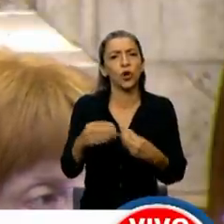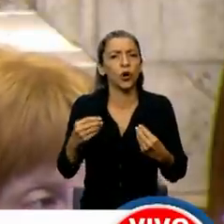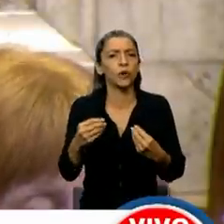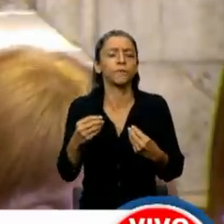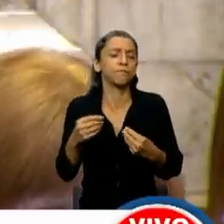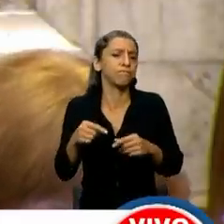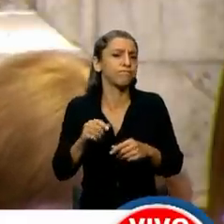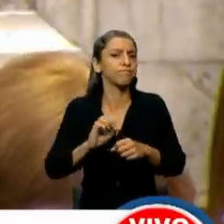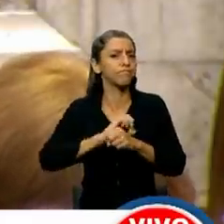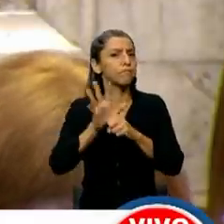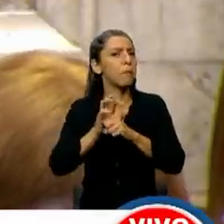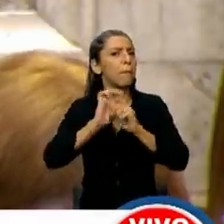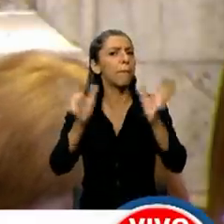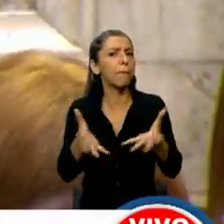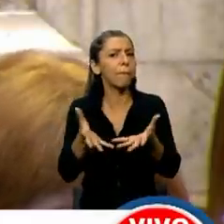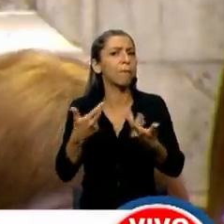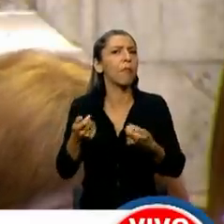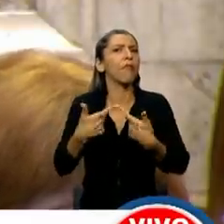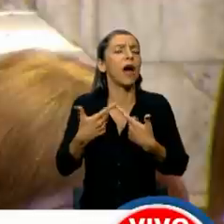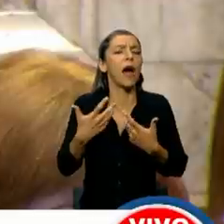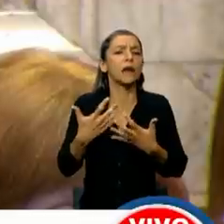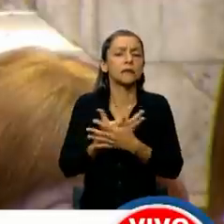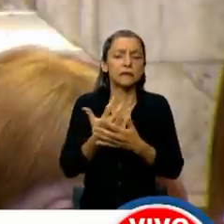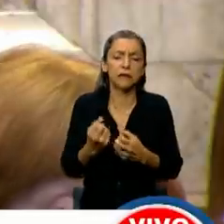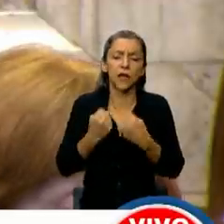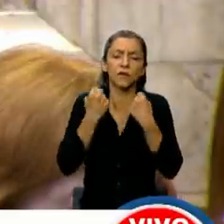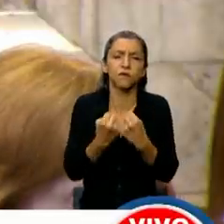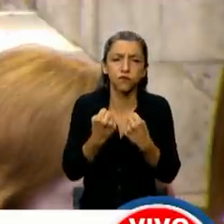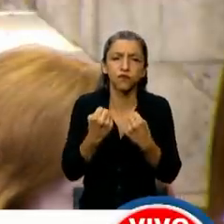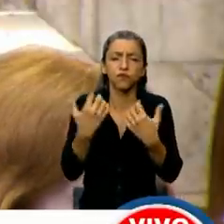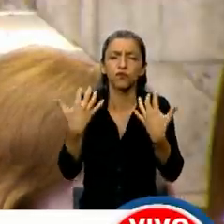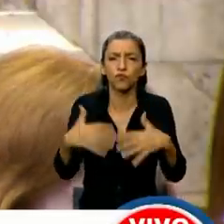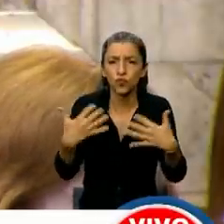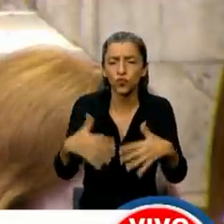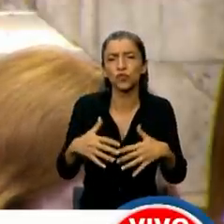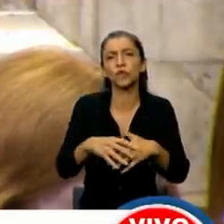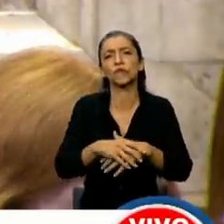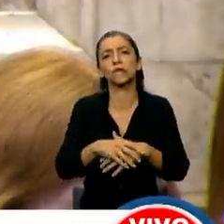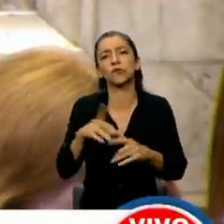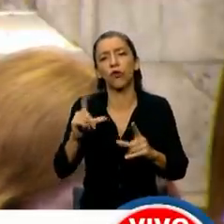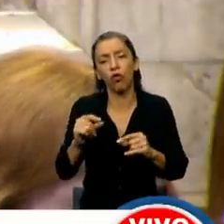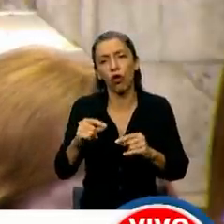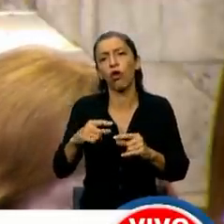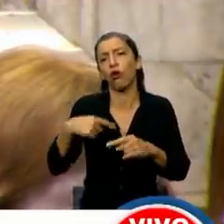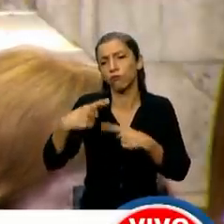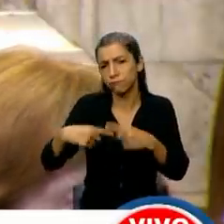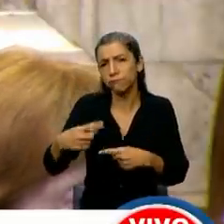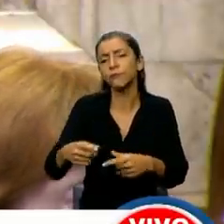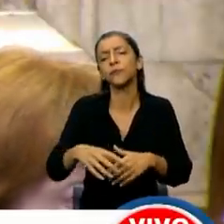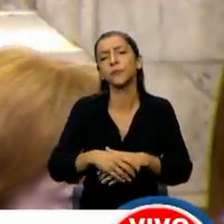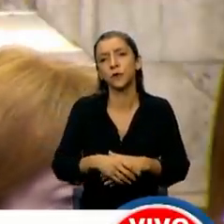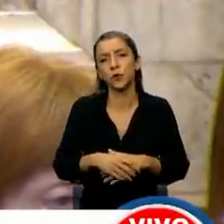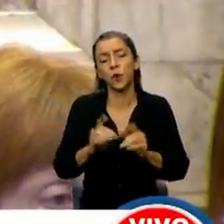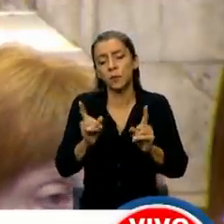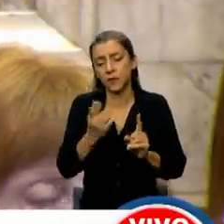dejó y nos sigue dejando todo el esfuerzo que nuestro gobierno ha hecho en el marco de esta pandemia para no solamente